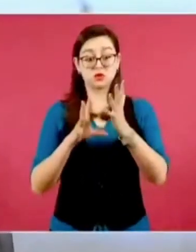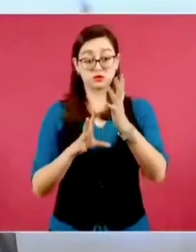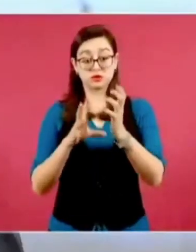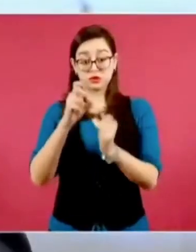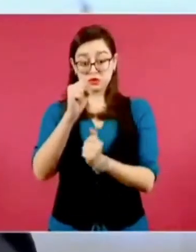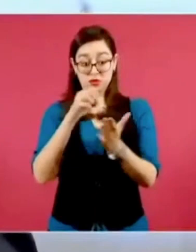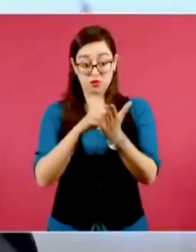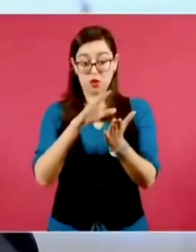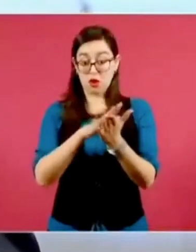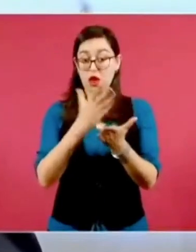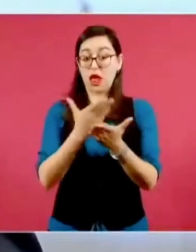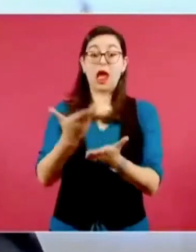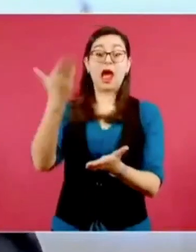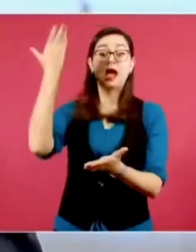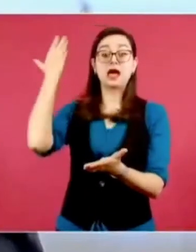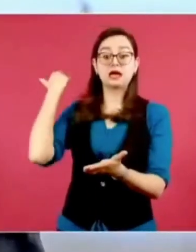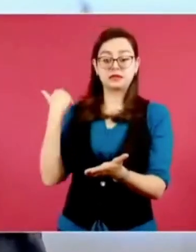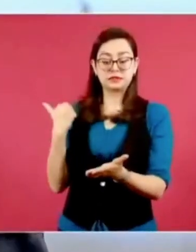eliminado,